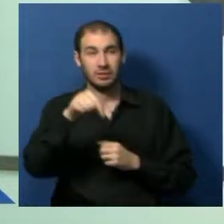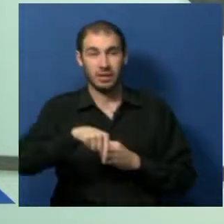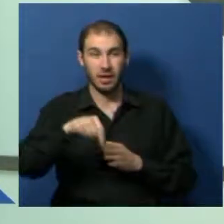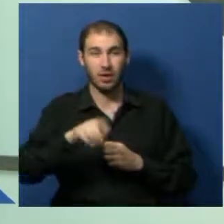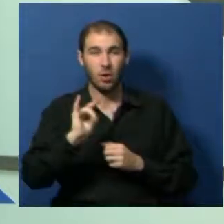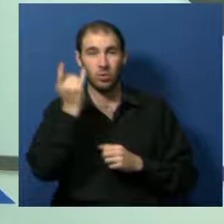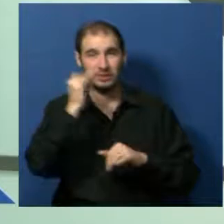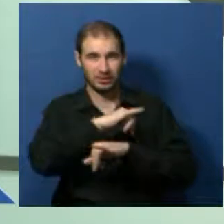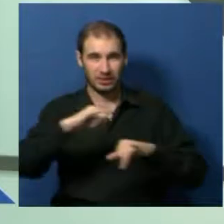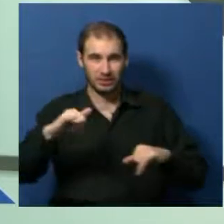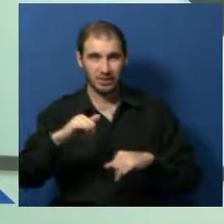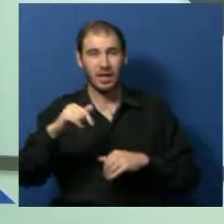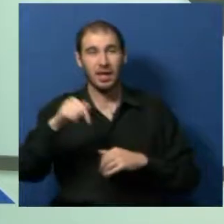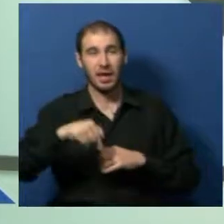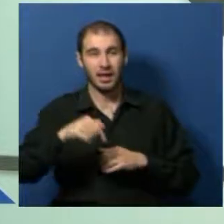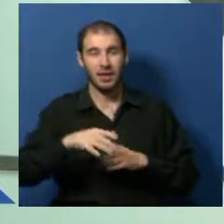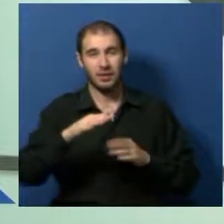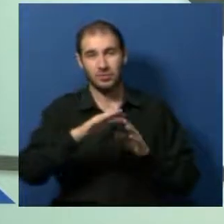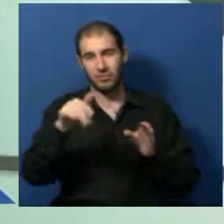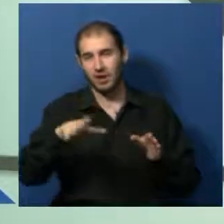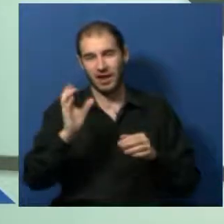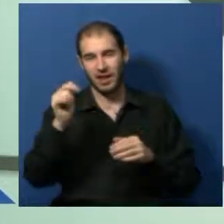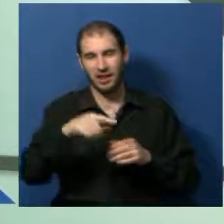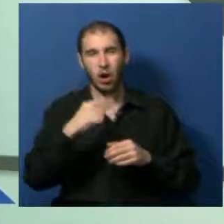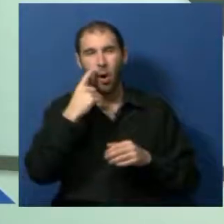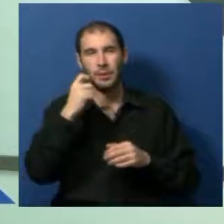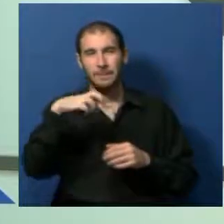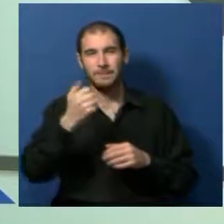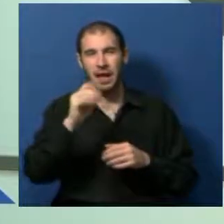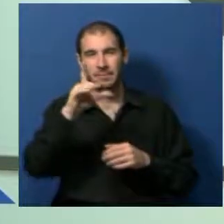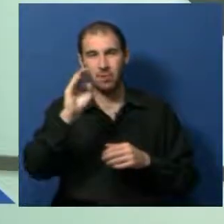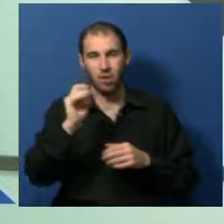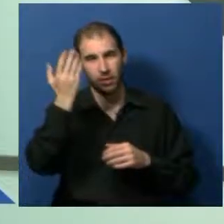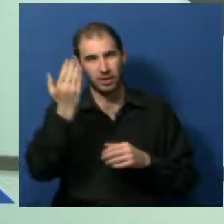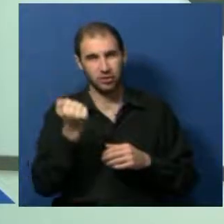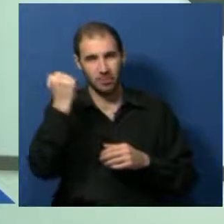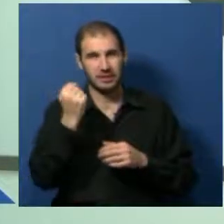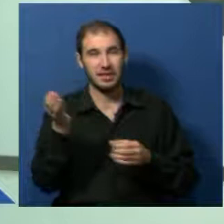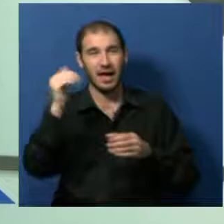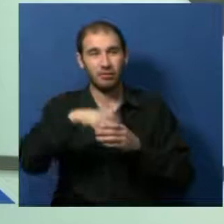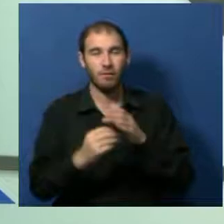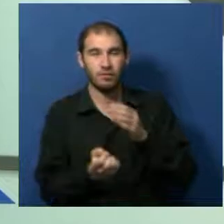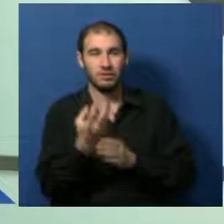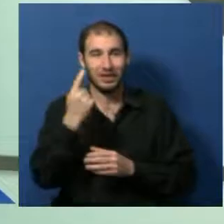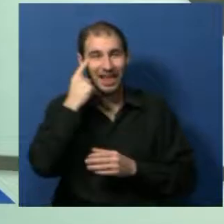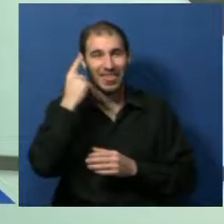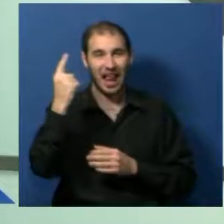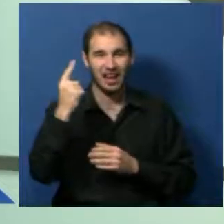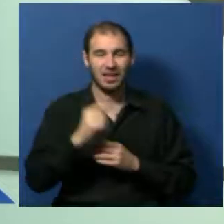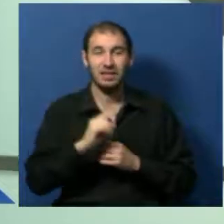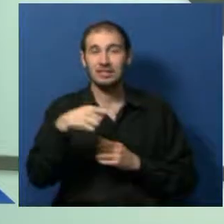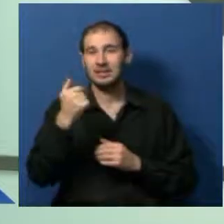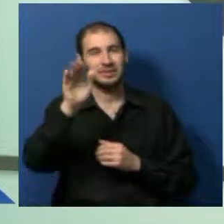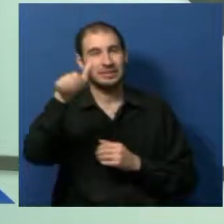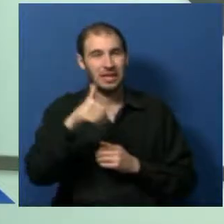en Unidiversidad Noticias, aquí en el piso del noticiero, a Pablo Salvador, economista, integrante de Fundación Ideal. Siempre lo